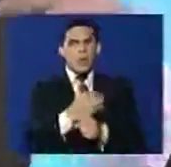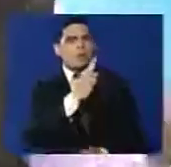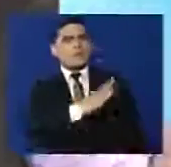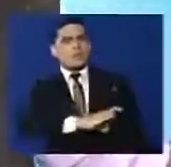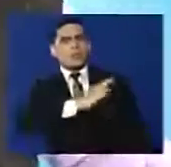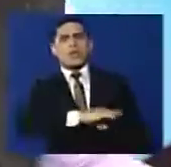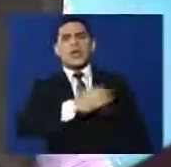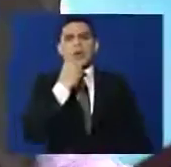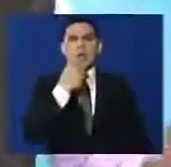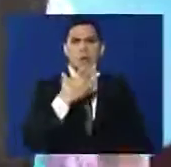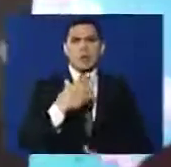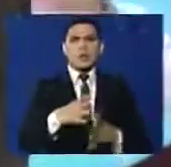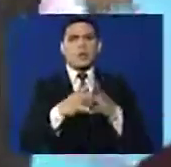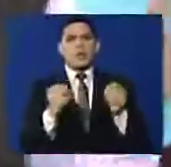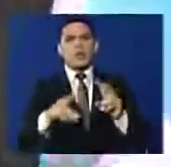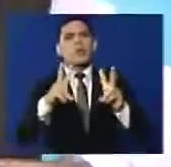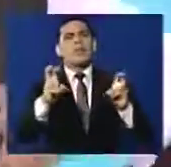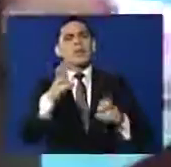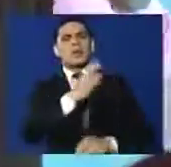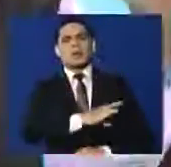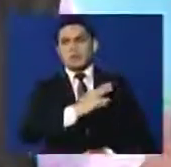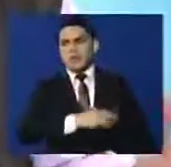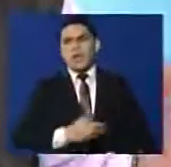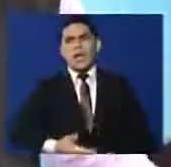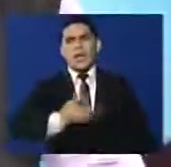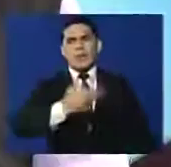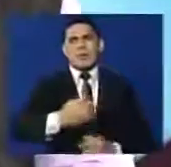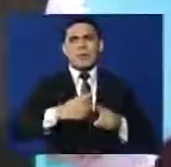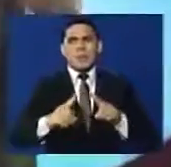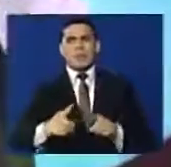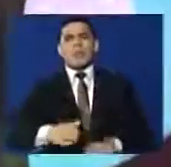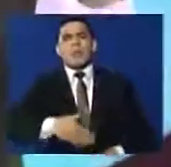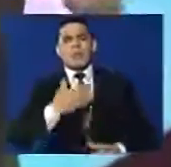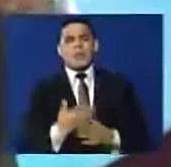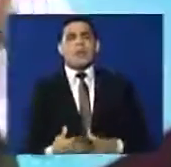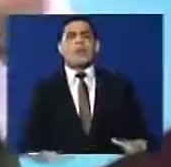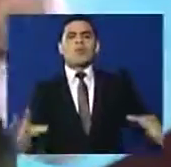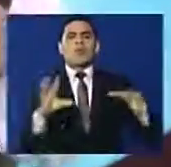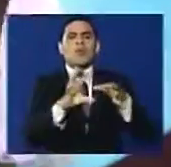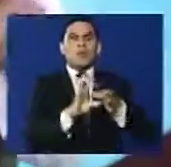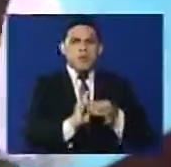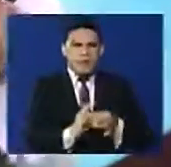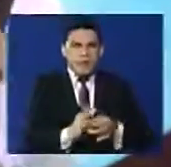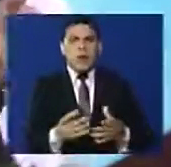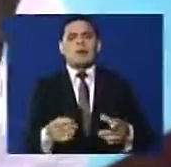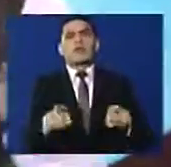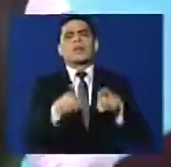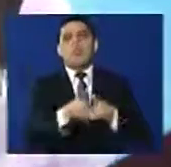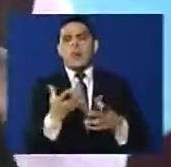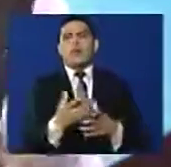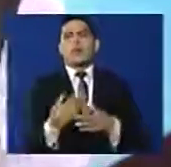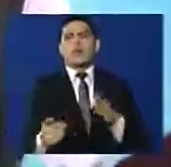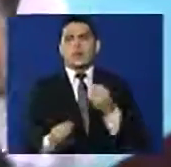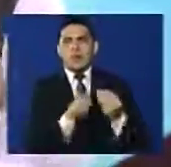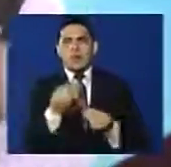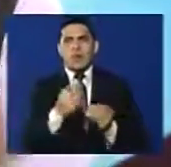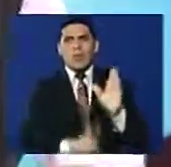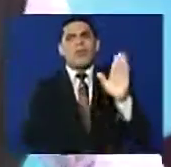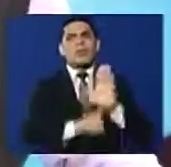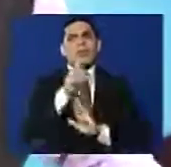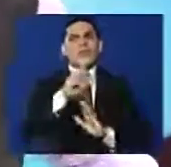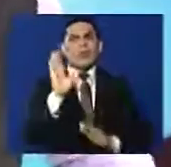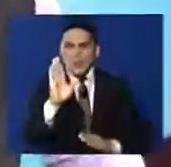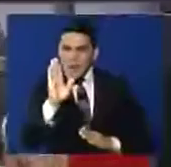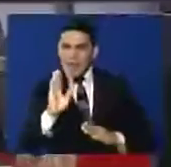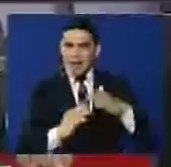cosa fundamental. Y todo el tema social es importantísimo. Pero podemos combinar esa cosa con el desarrollo, voy con a el hacer progreso.